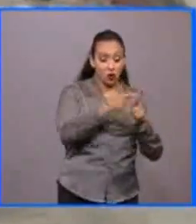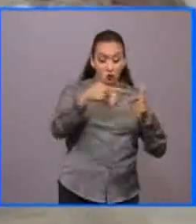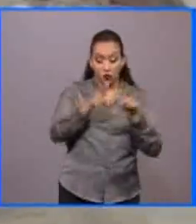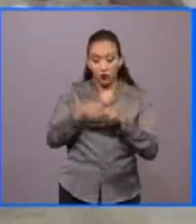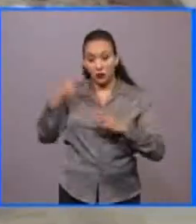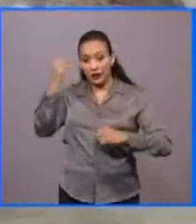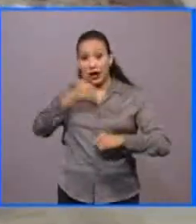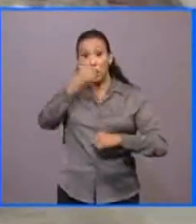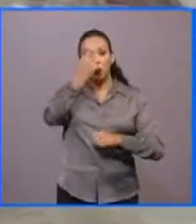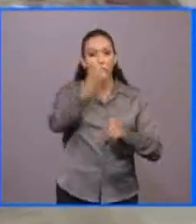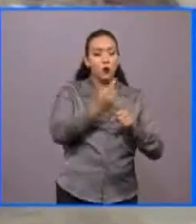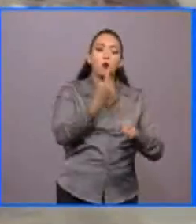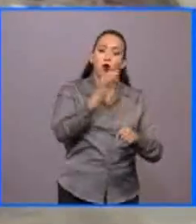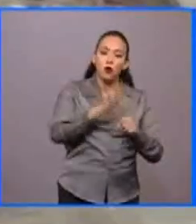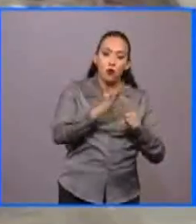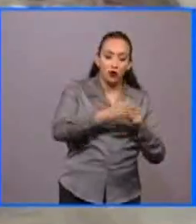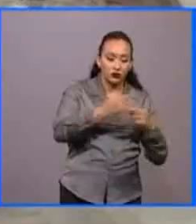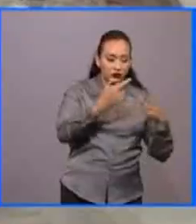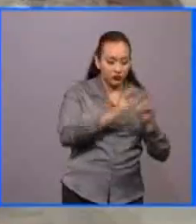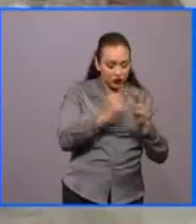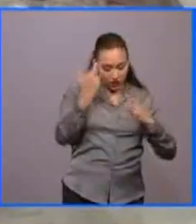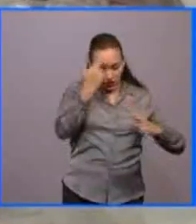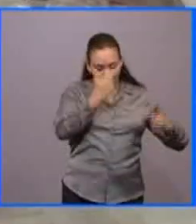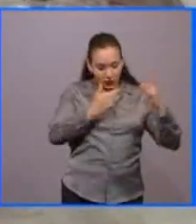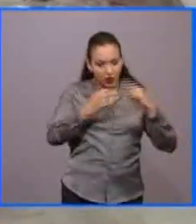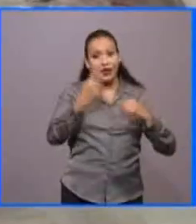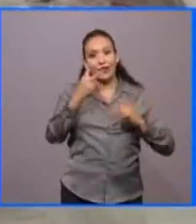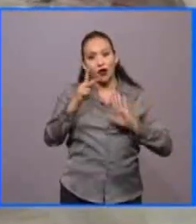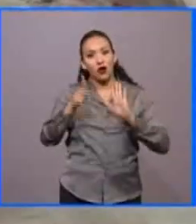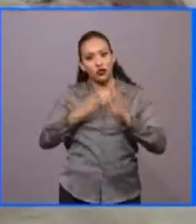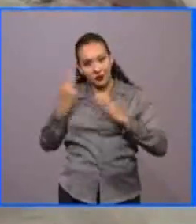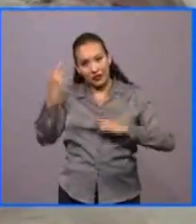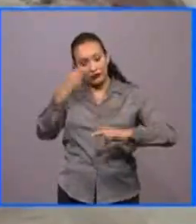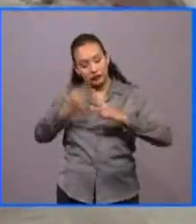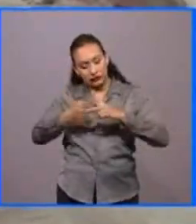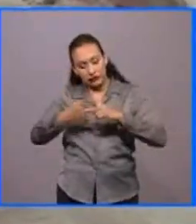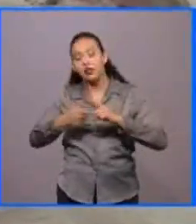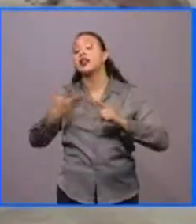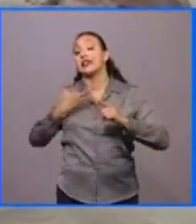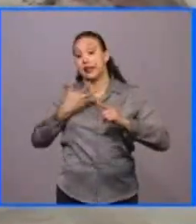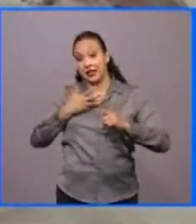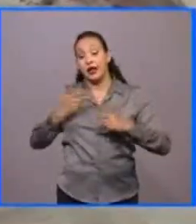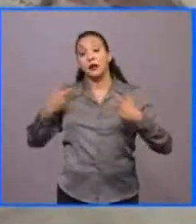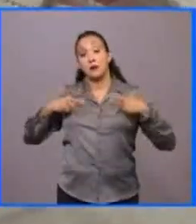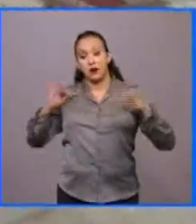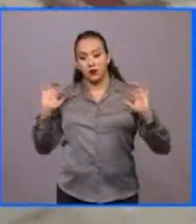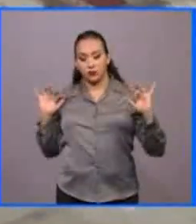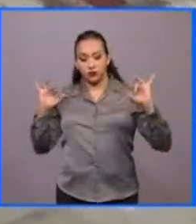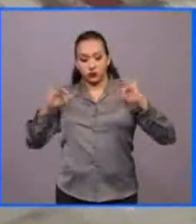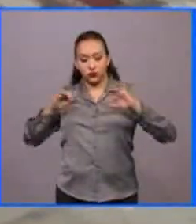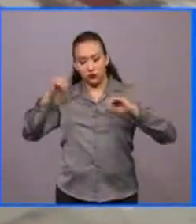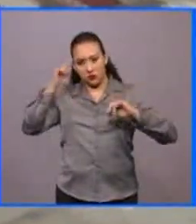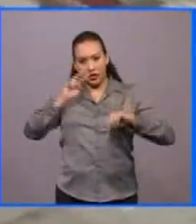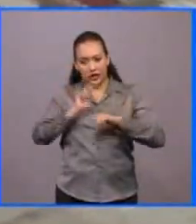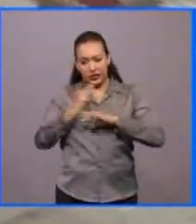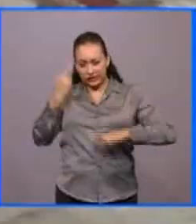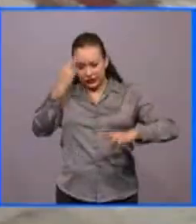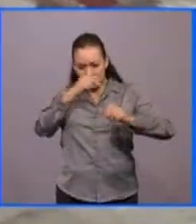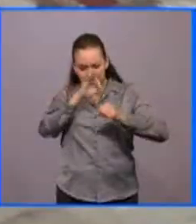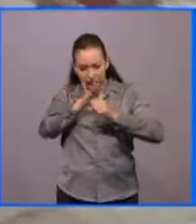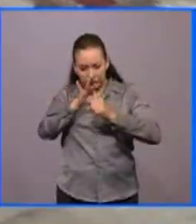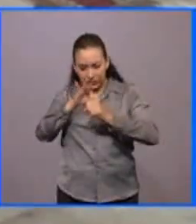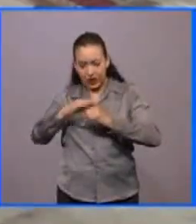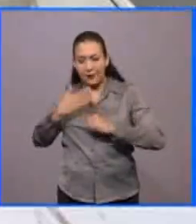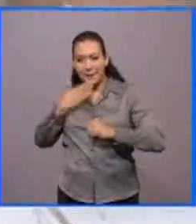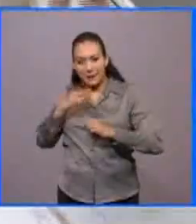cada voto y dictará los resultados 2 veces. Además, se contará con personal de auxilio que registrará los números de las candidaturas